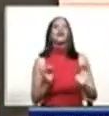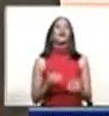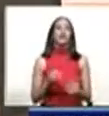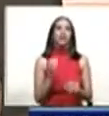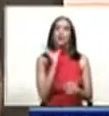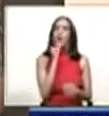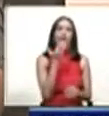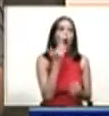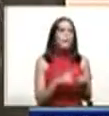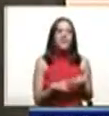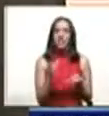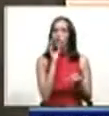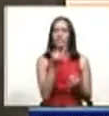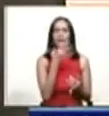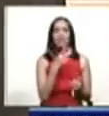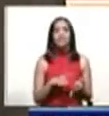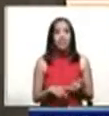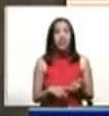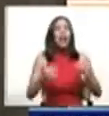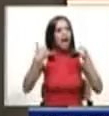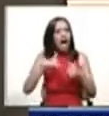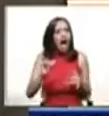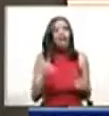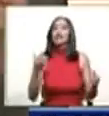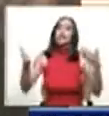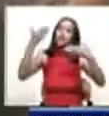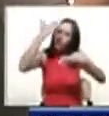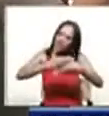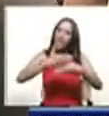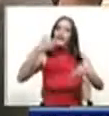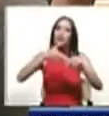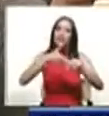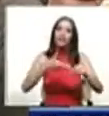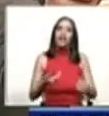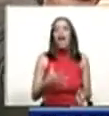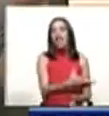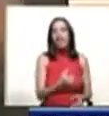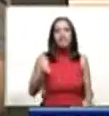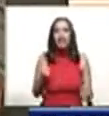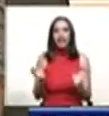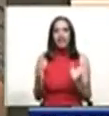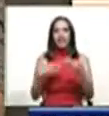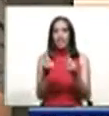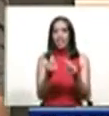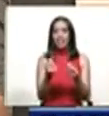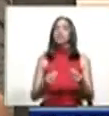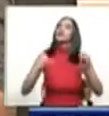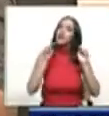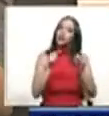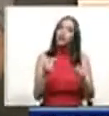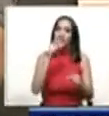se quede sin medicina, hay que bloquear a PDVSA, hay que quitarle la caja chica, y eso es lo que viene el otro